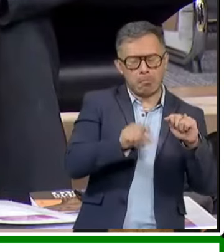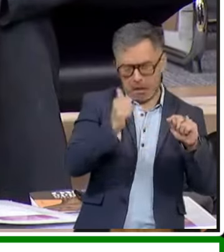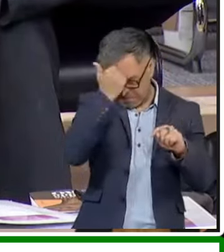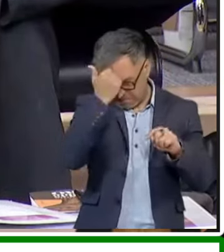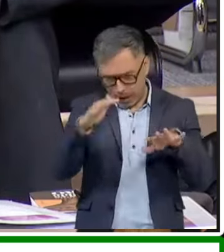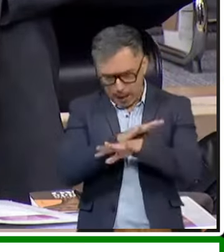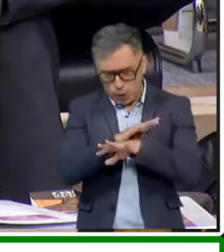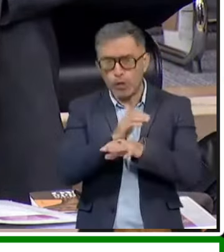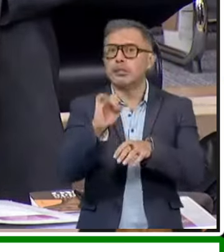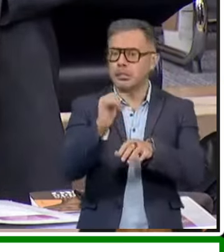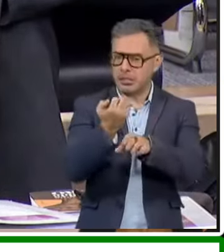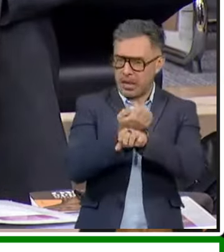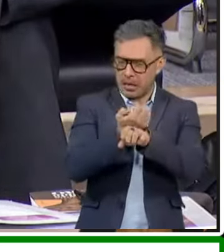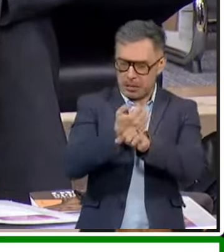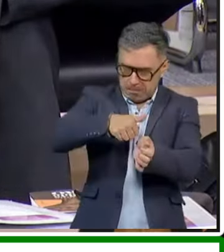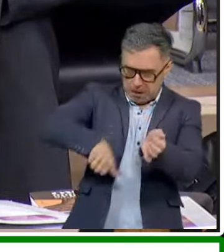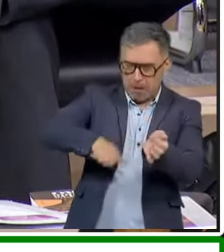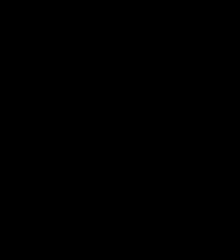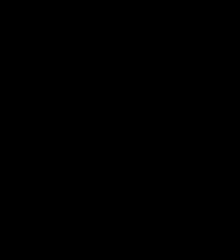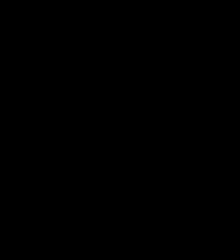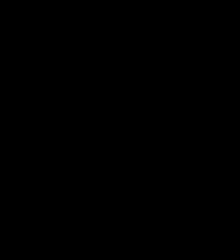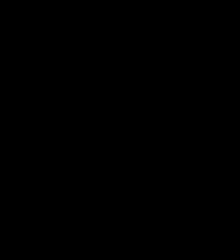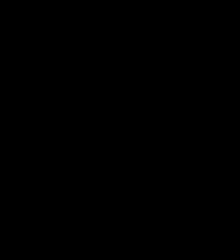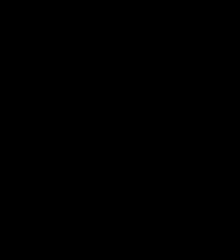Hay una mala fe absoluta en el tema.